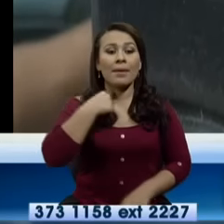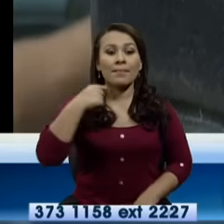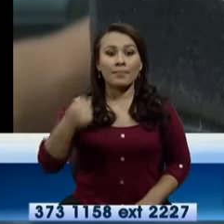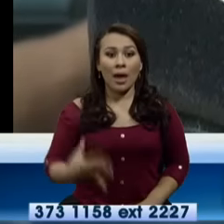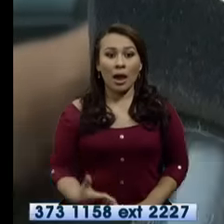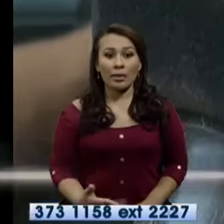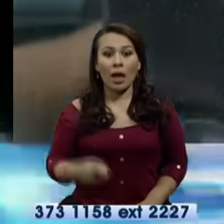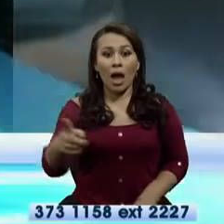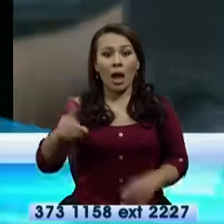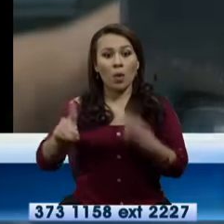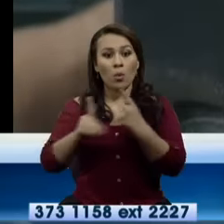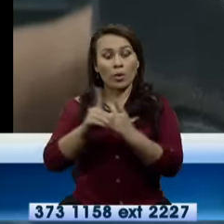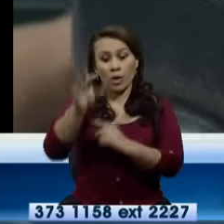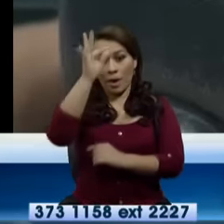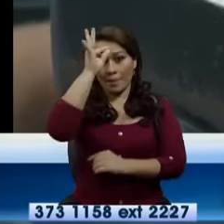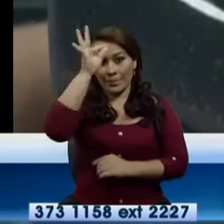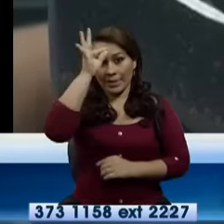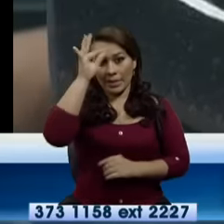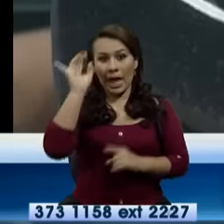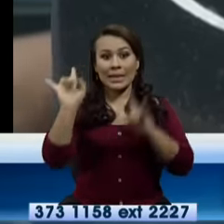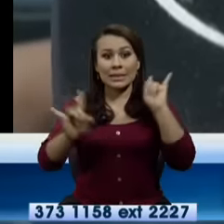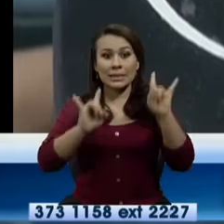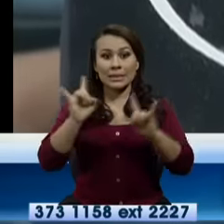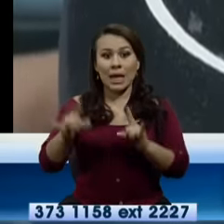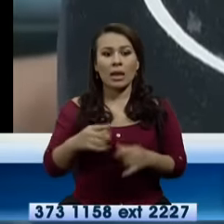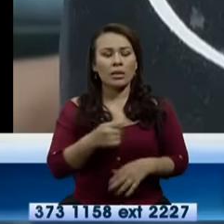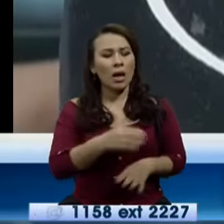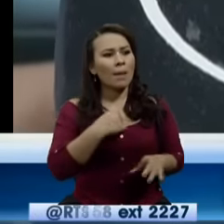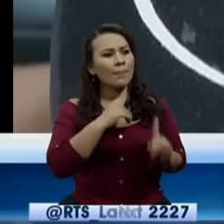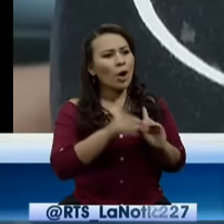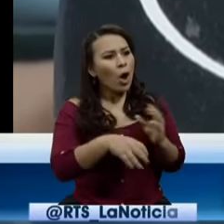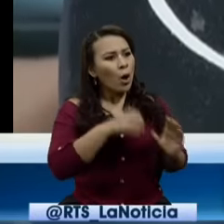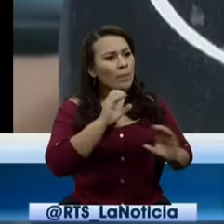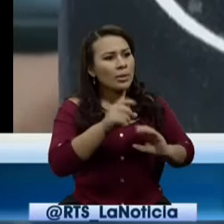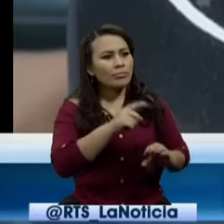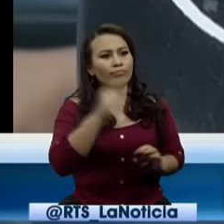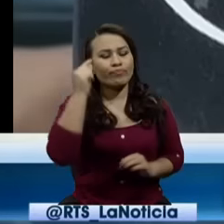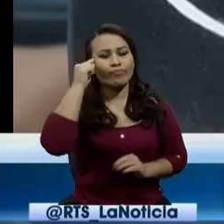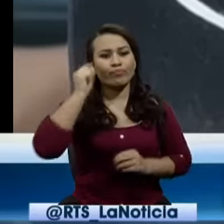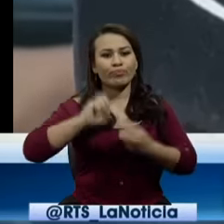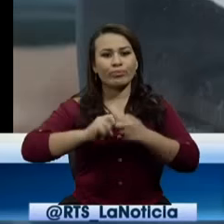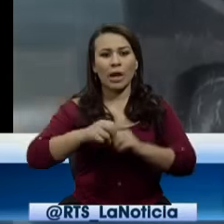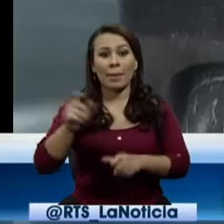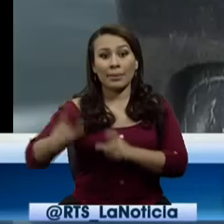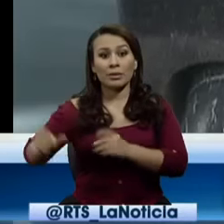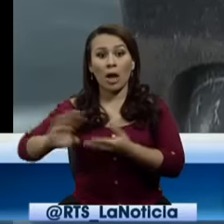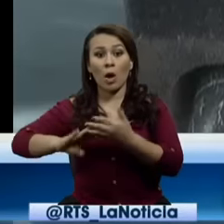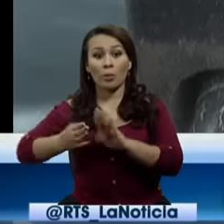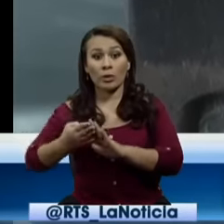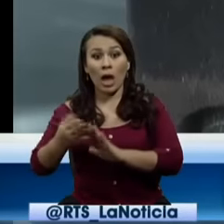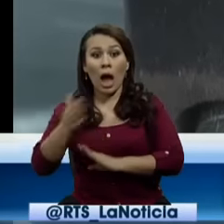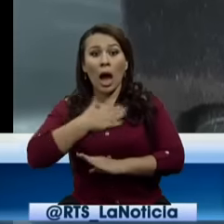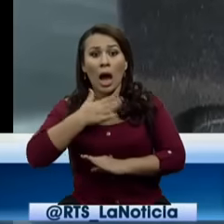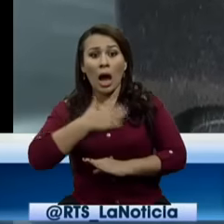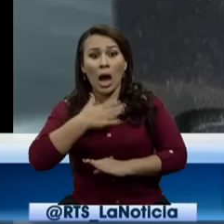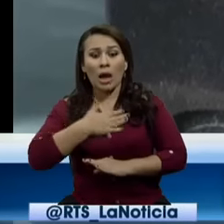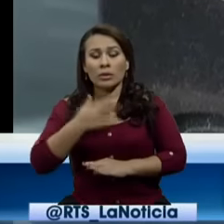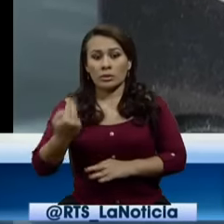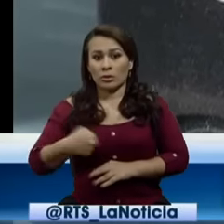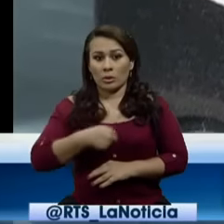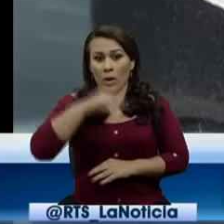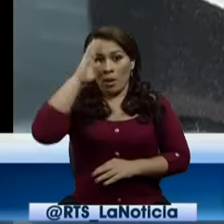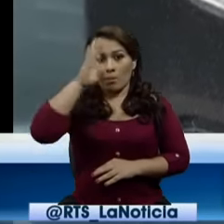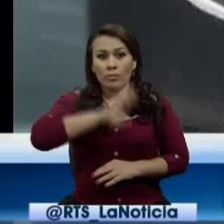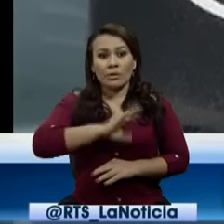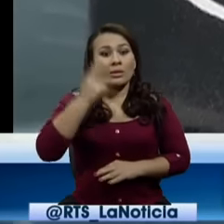Salinas la señora estaba un poco alterada al momento eh la ciudadanía se sentía alarmada eh nosotros como Policía Nacional lo